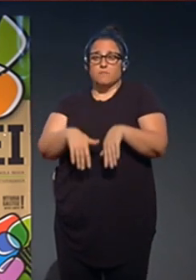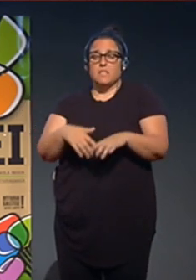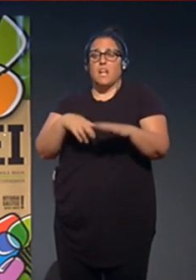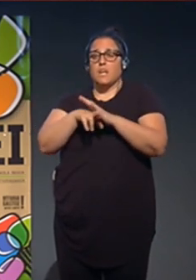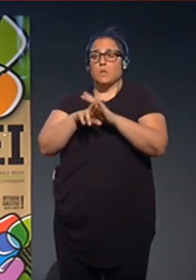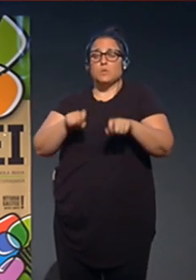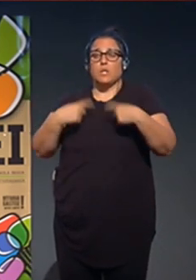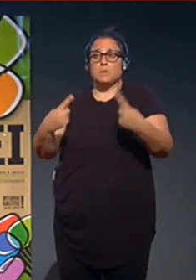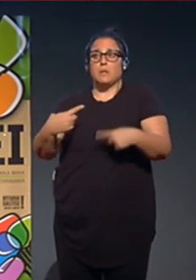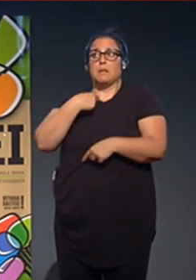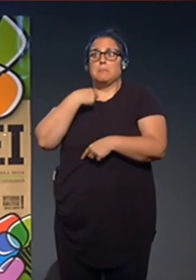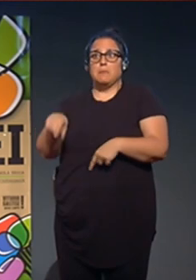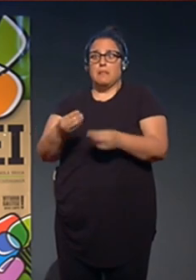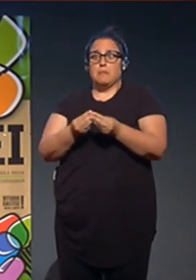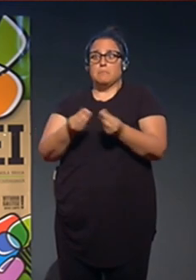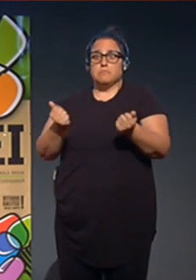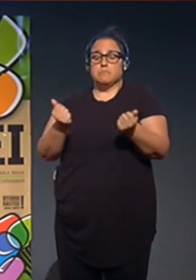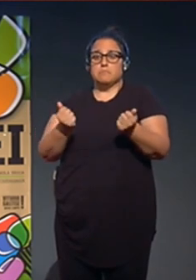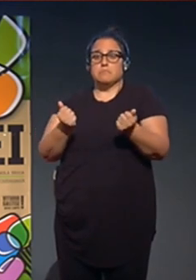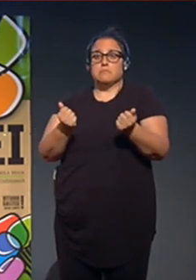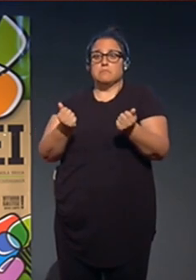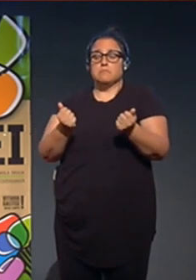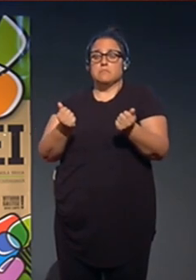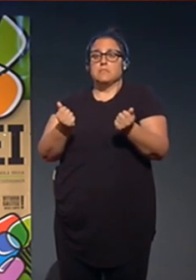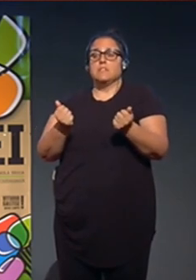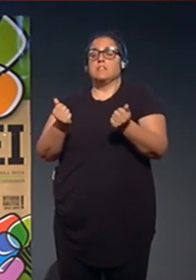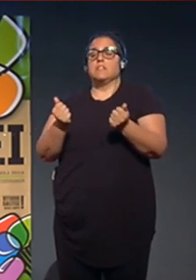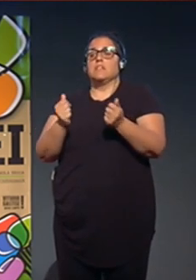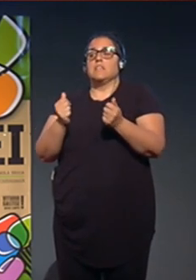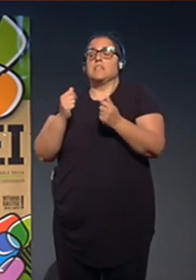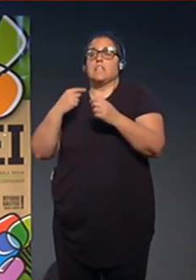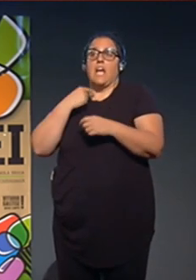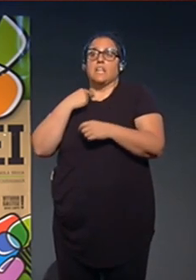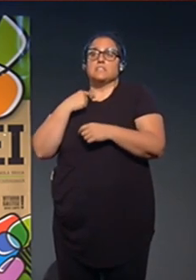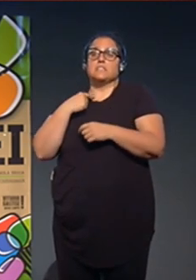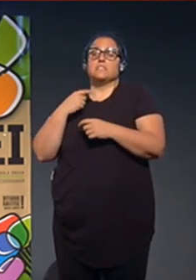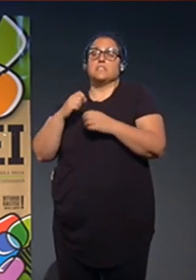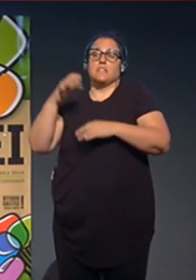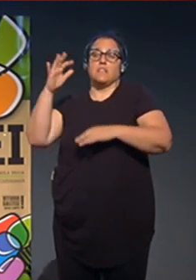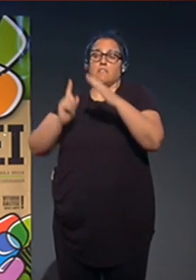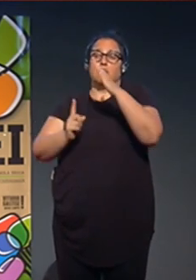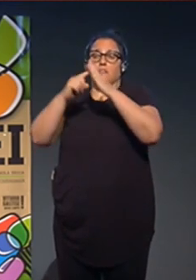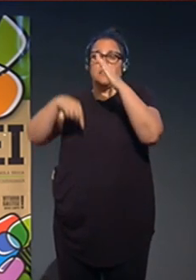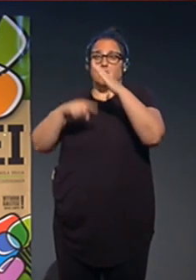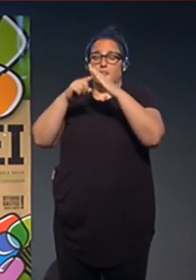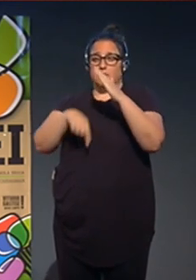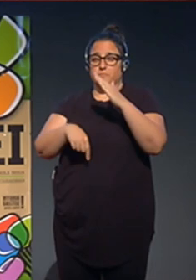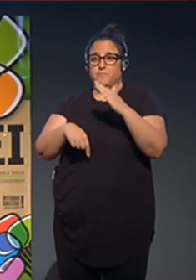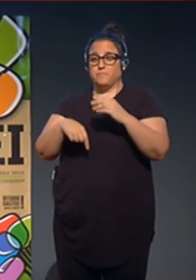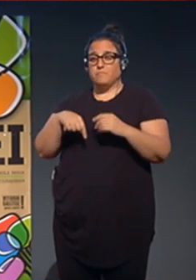de recursos y al mismo tiempo provocan los gases de efecto invernadero este año la huella ecológica